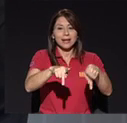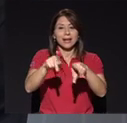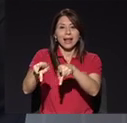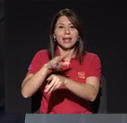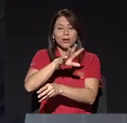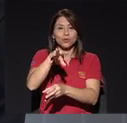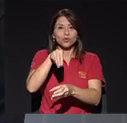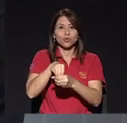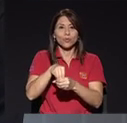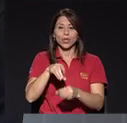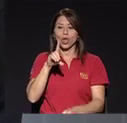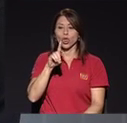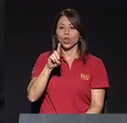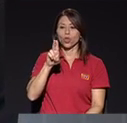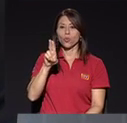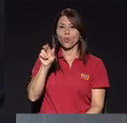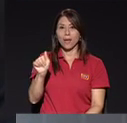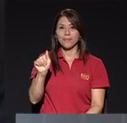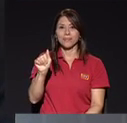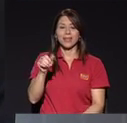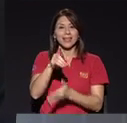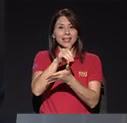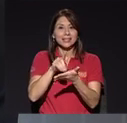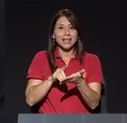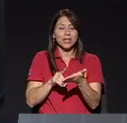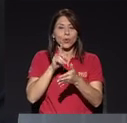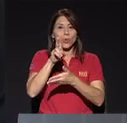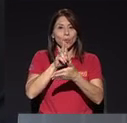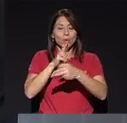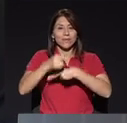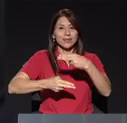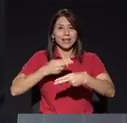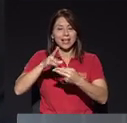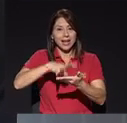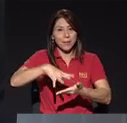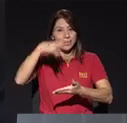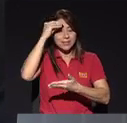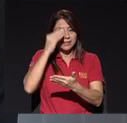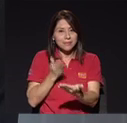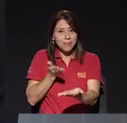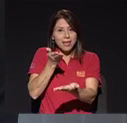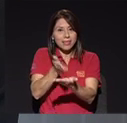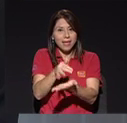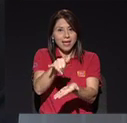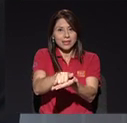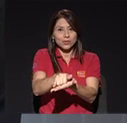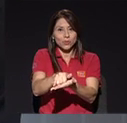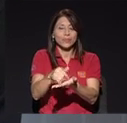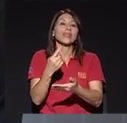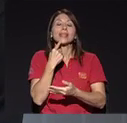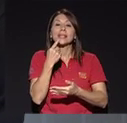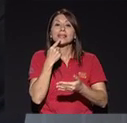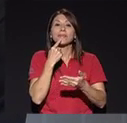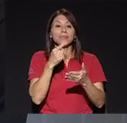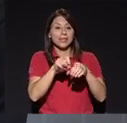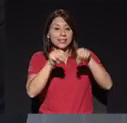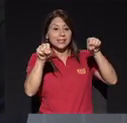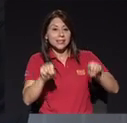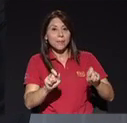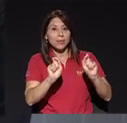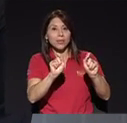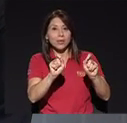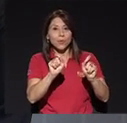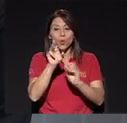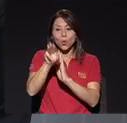inclusión. El DUA, el diseño universal del aprendizaje, eso es lo que plantea. Dice, bueno, el sistema, el currículum tiene que